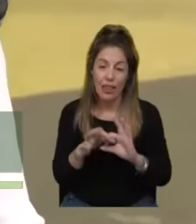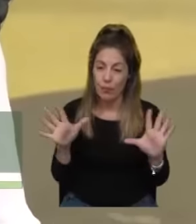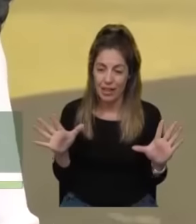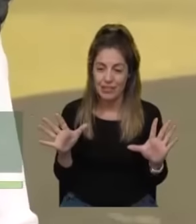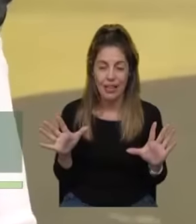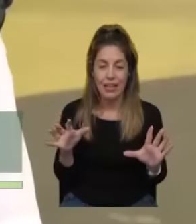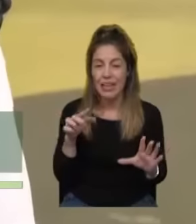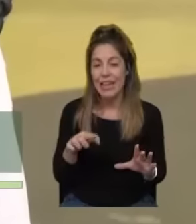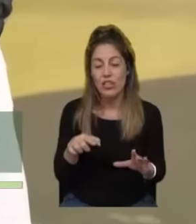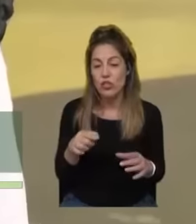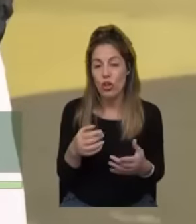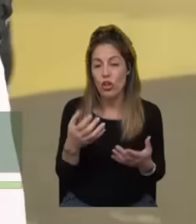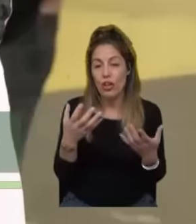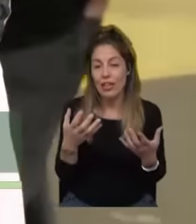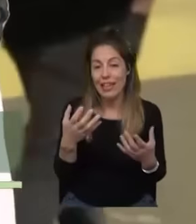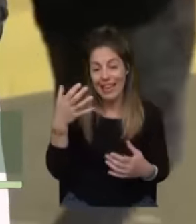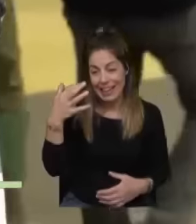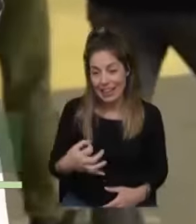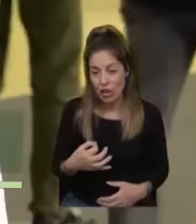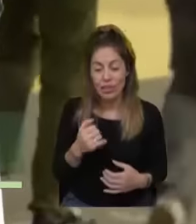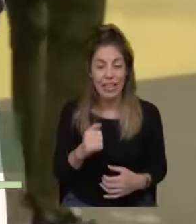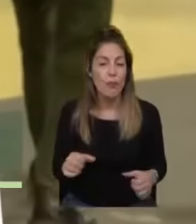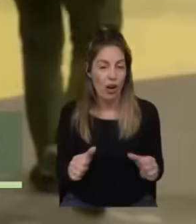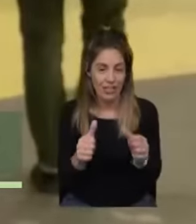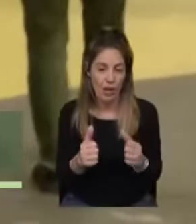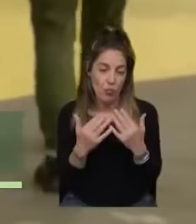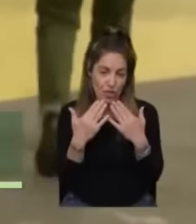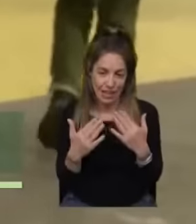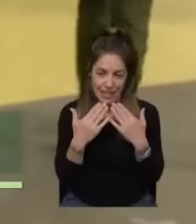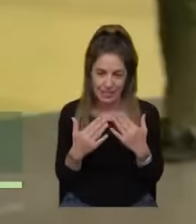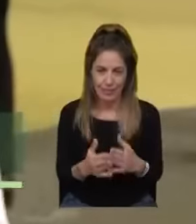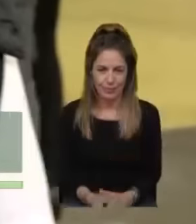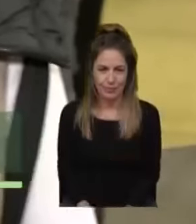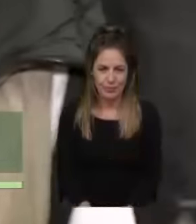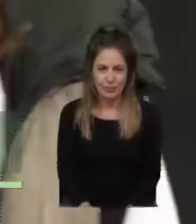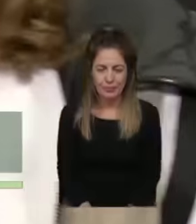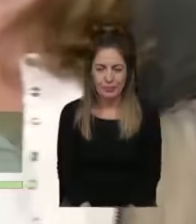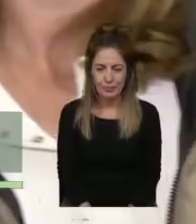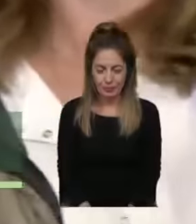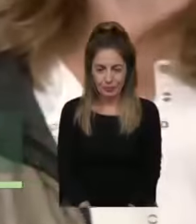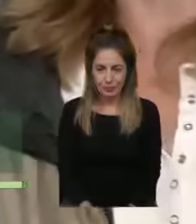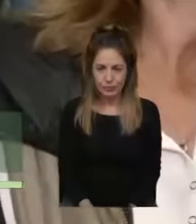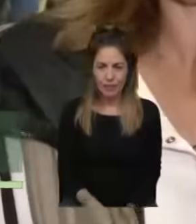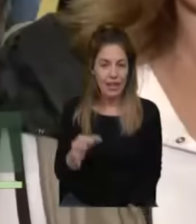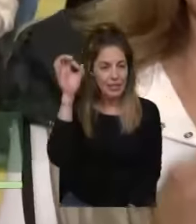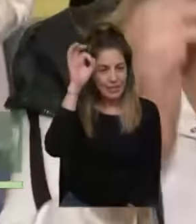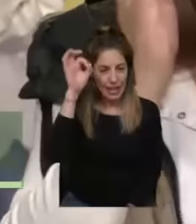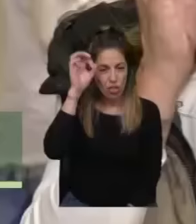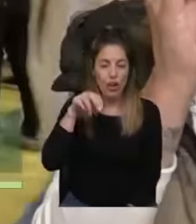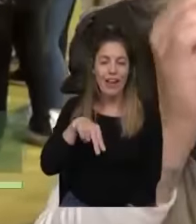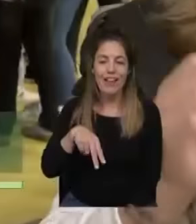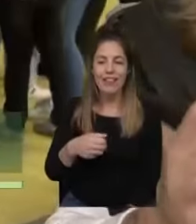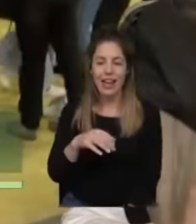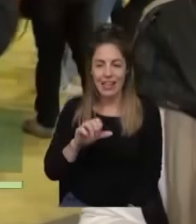Es lo que en definitiva creo que tenemos que hacer. Muchísimas gracias, senadora. Era la senadora Silvia